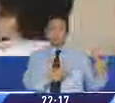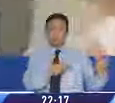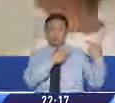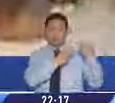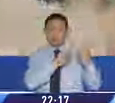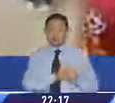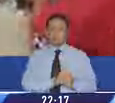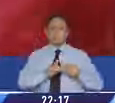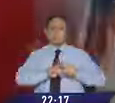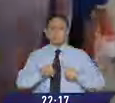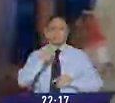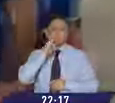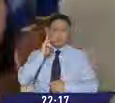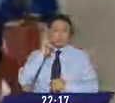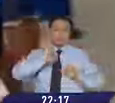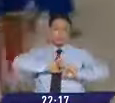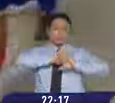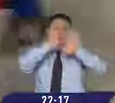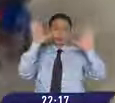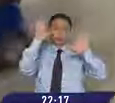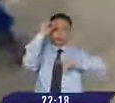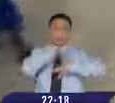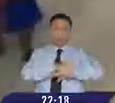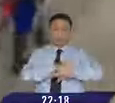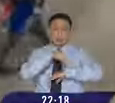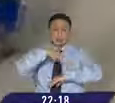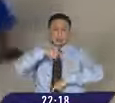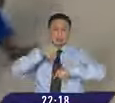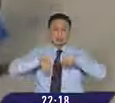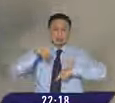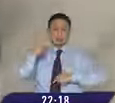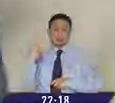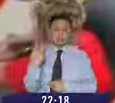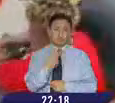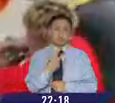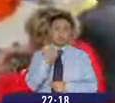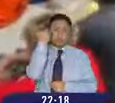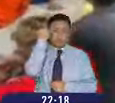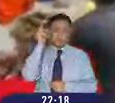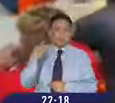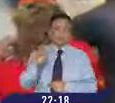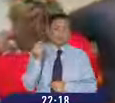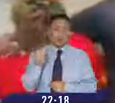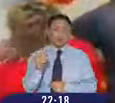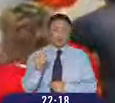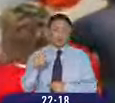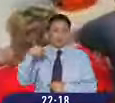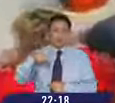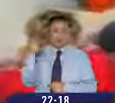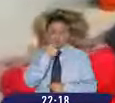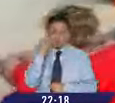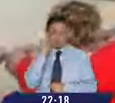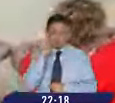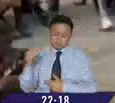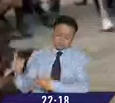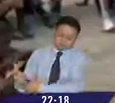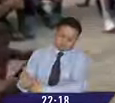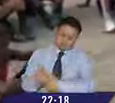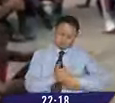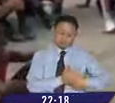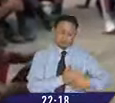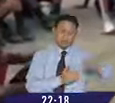varias categorías en la mañana y tarde en compañía de 2 amigos. La idea de rescatar a los jóvenes de las drogas y pandillas agradó